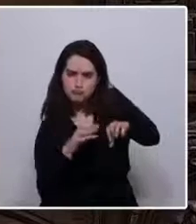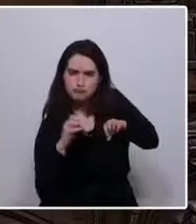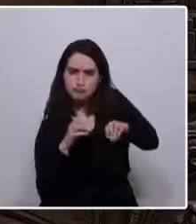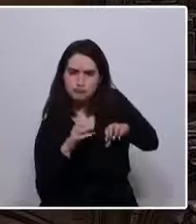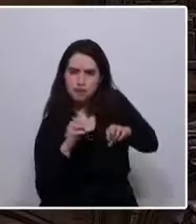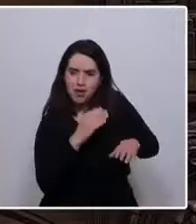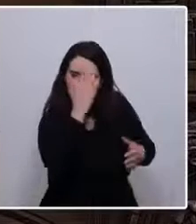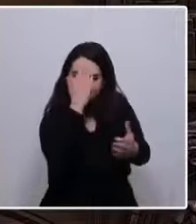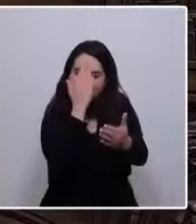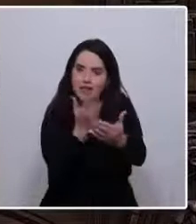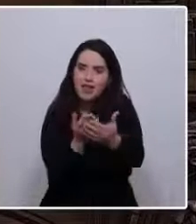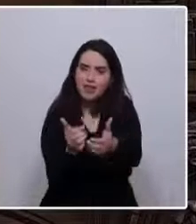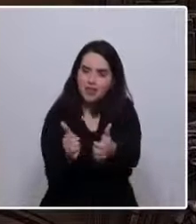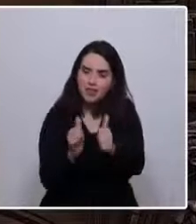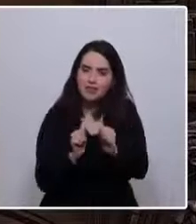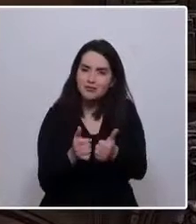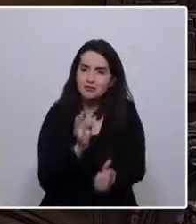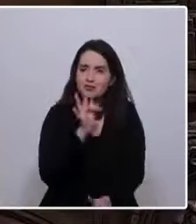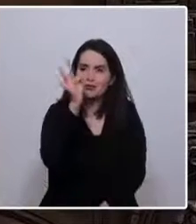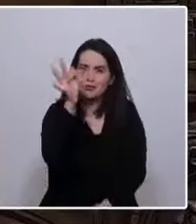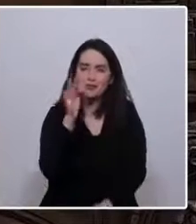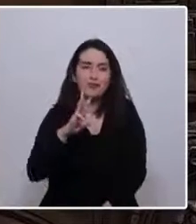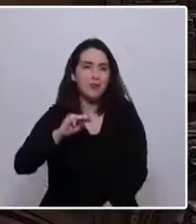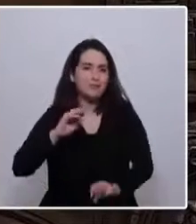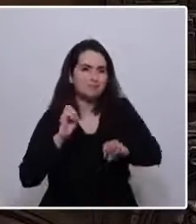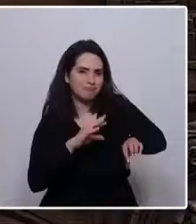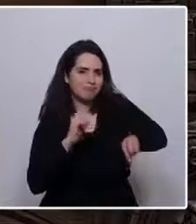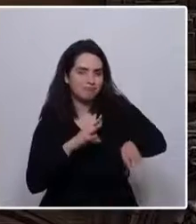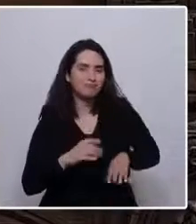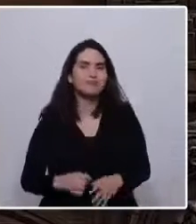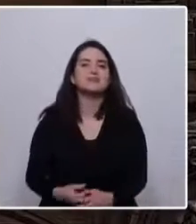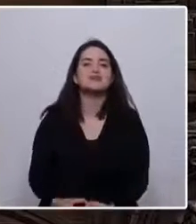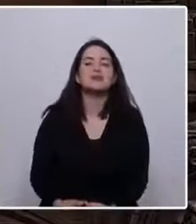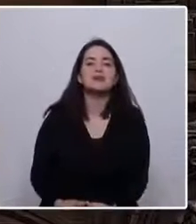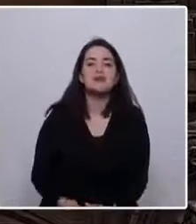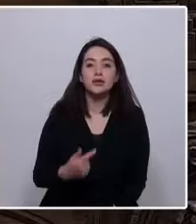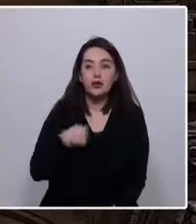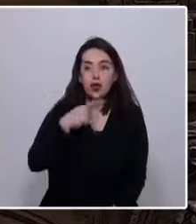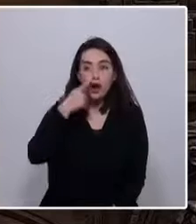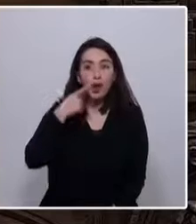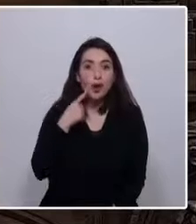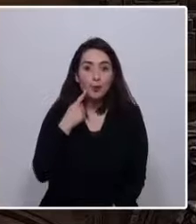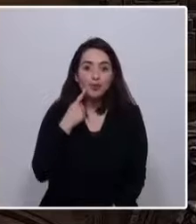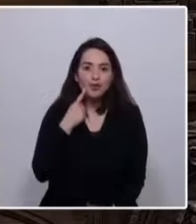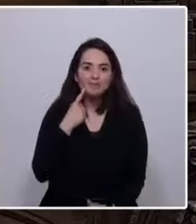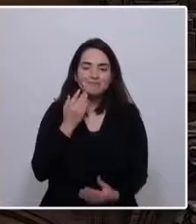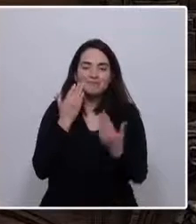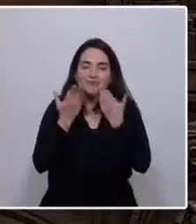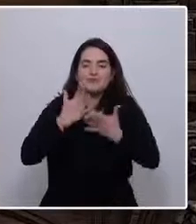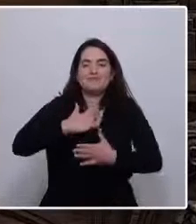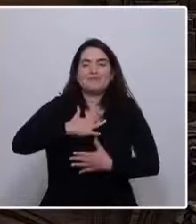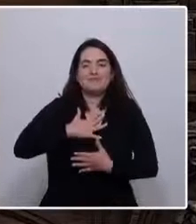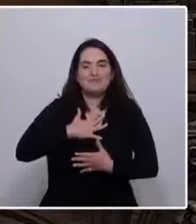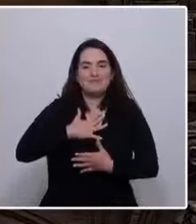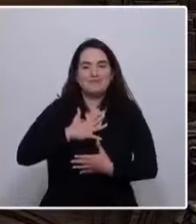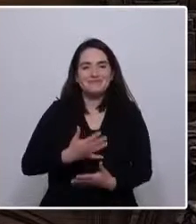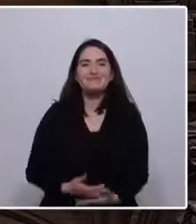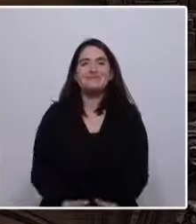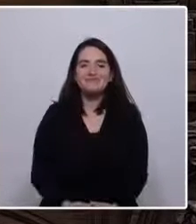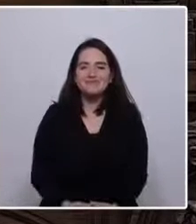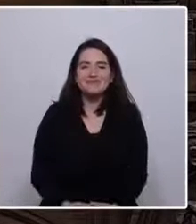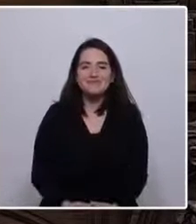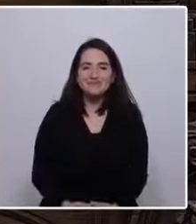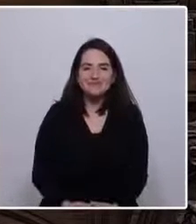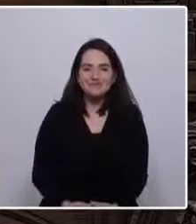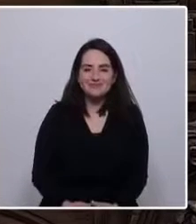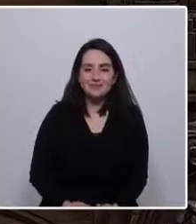los desafíos del futuro soy un hombre privilegiado porque luego de haber